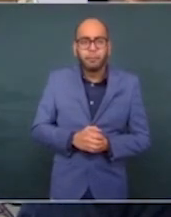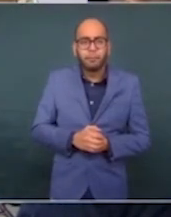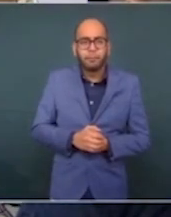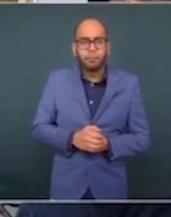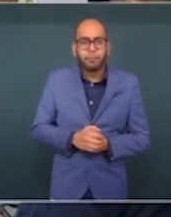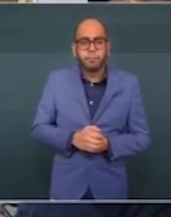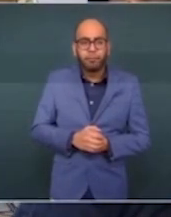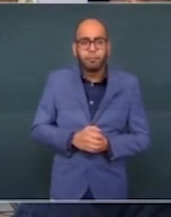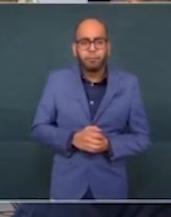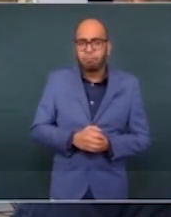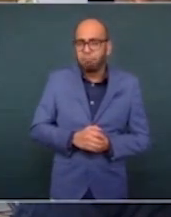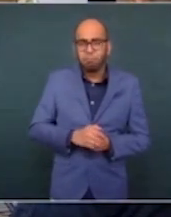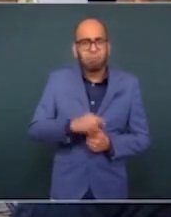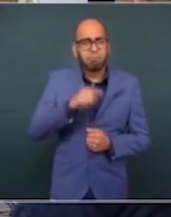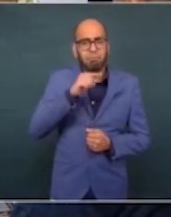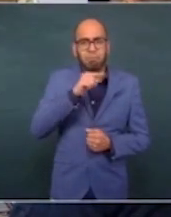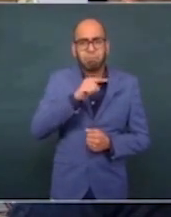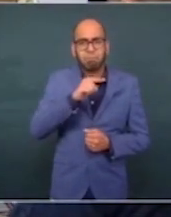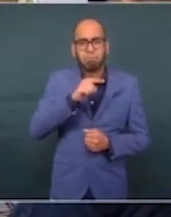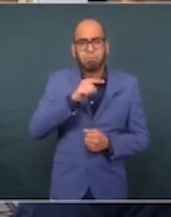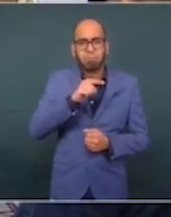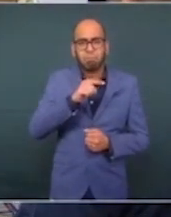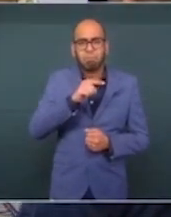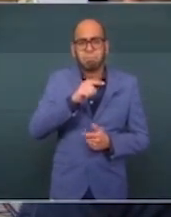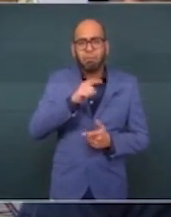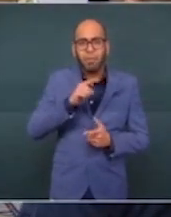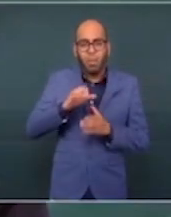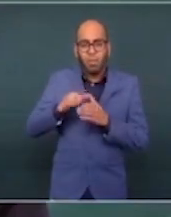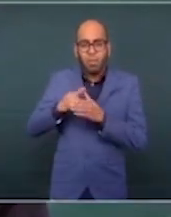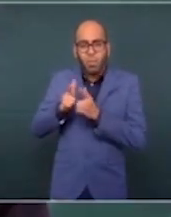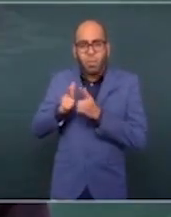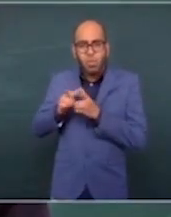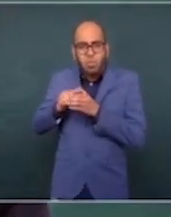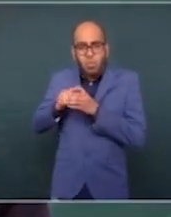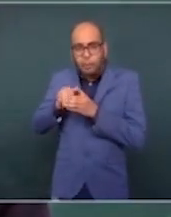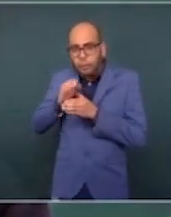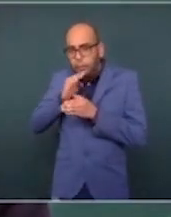muy característica del conservadurismo.